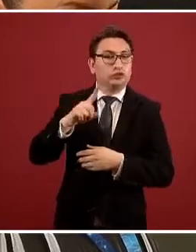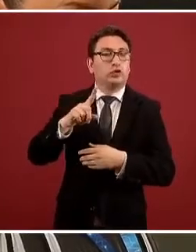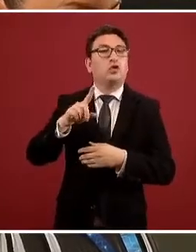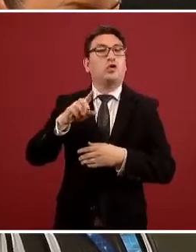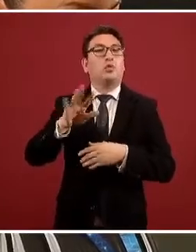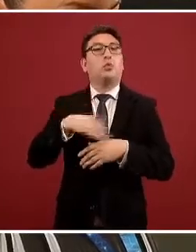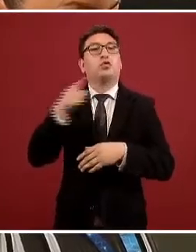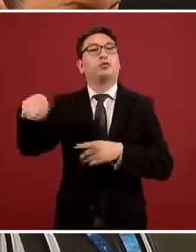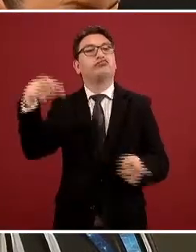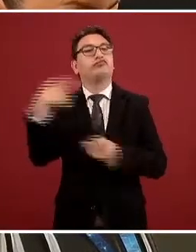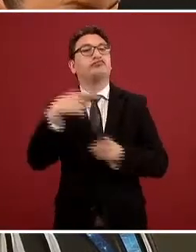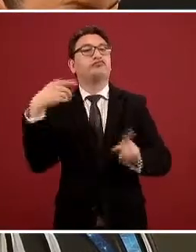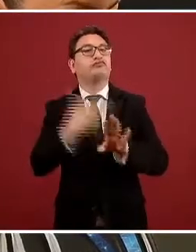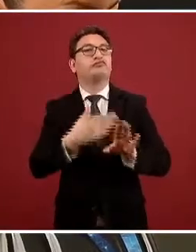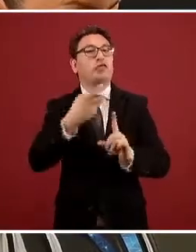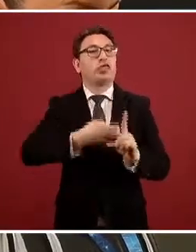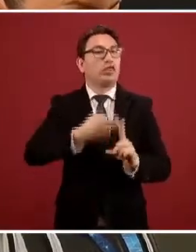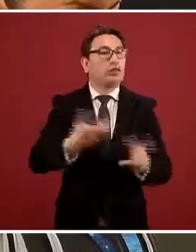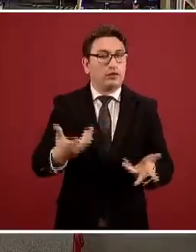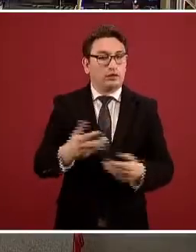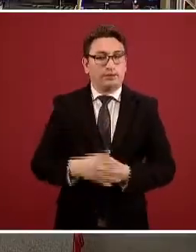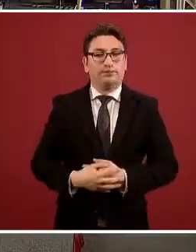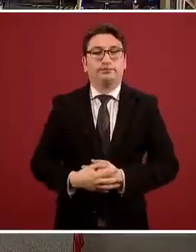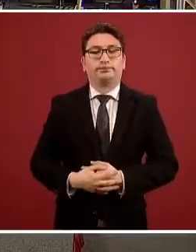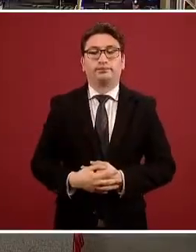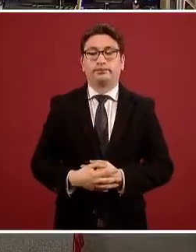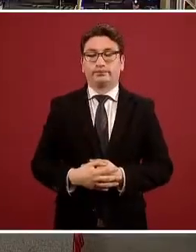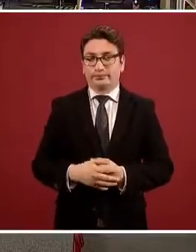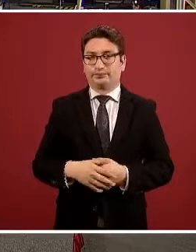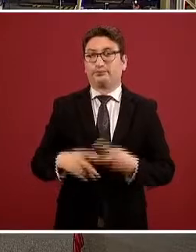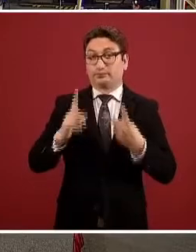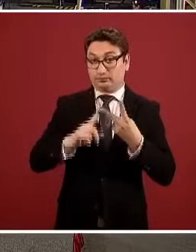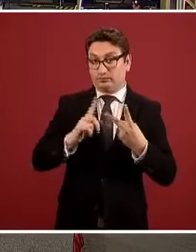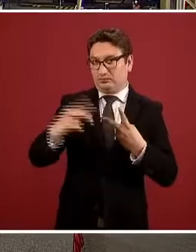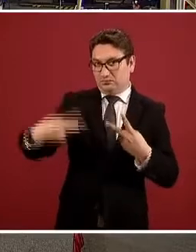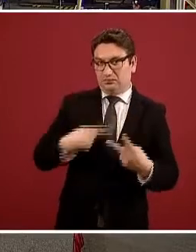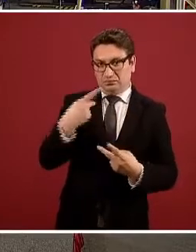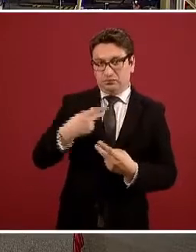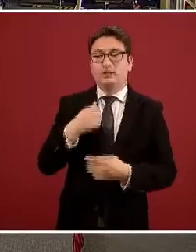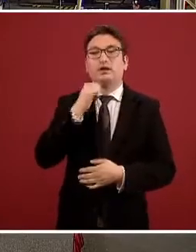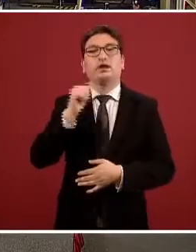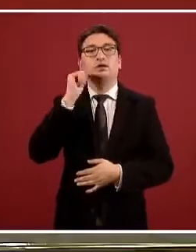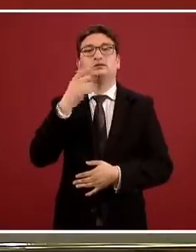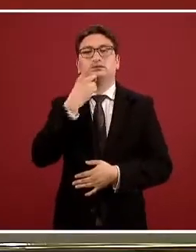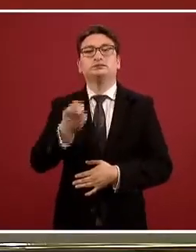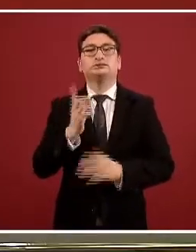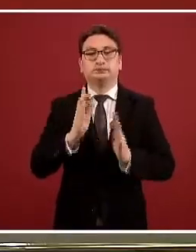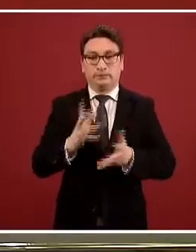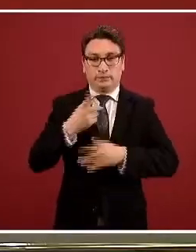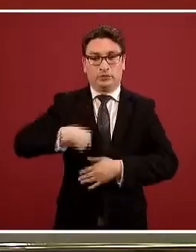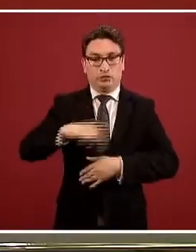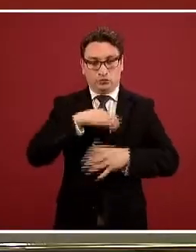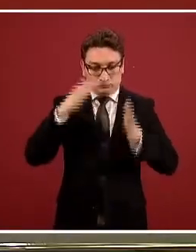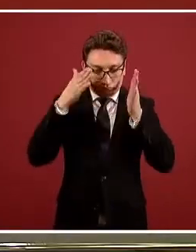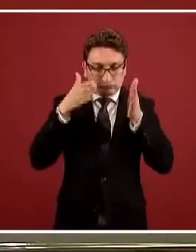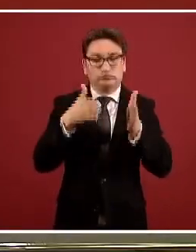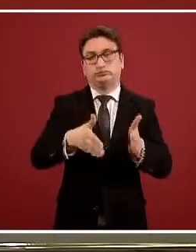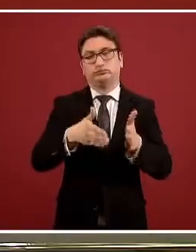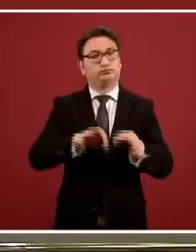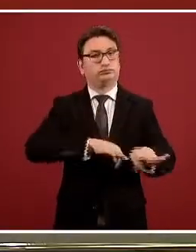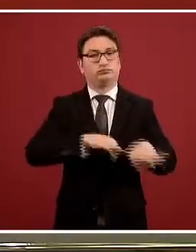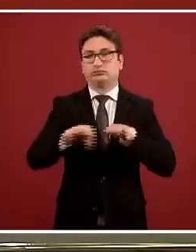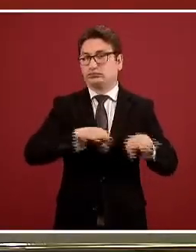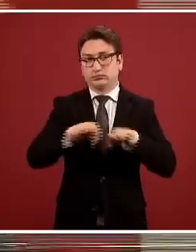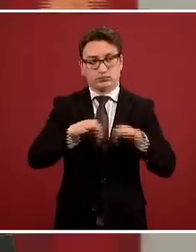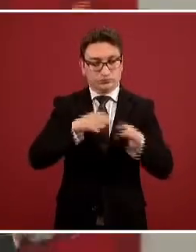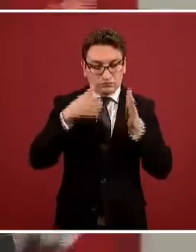los desacreditaron? Gracias. Gracias. Sobre la segunda pregunta, como ya lo dije ayer, estamos enfocados en lo que tenemos que estar.